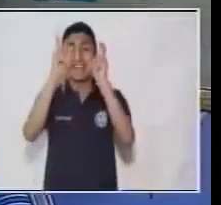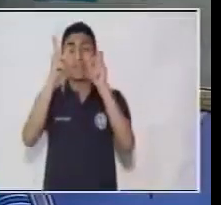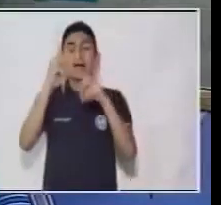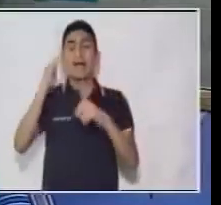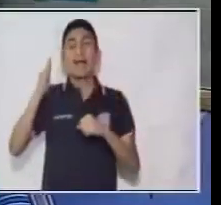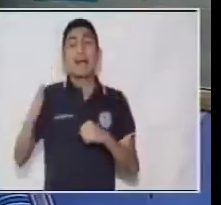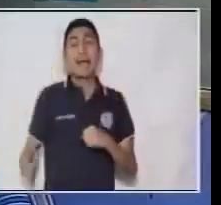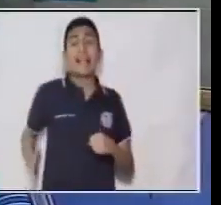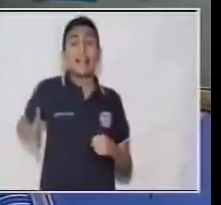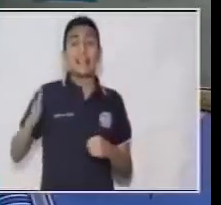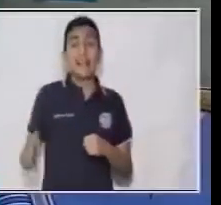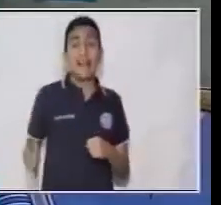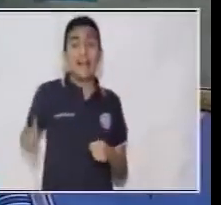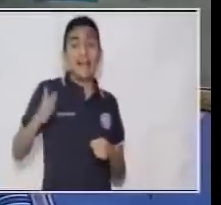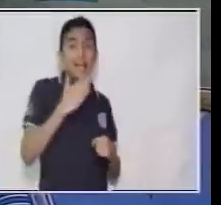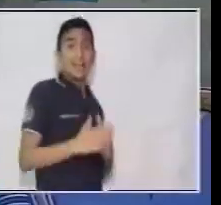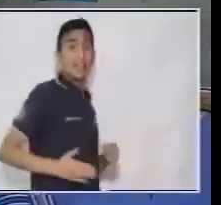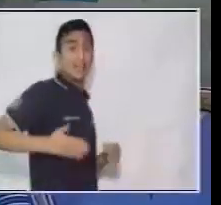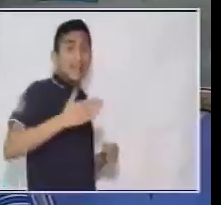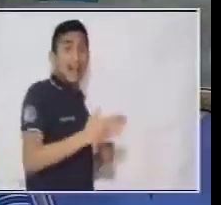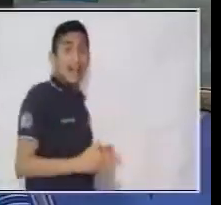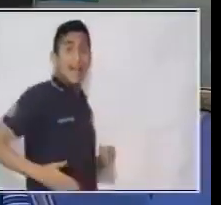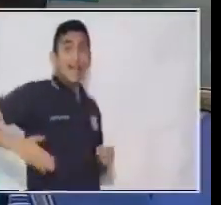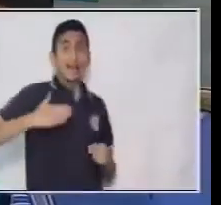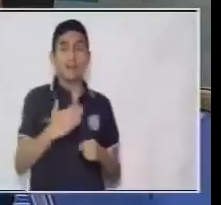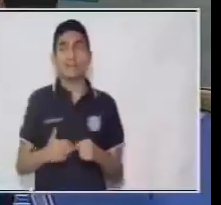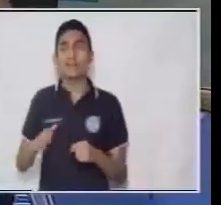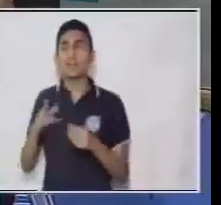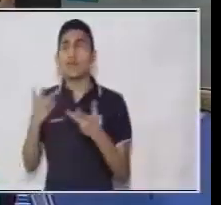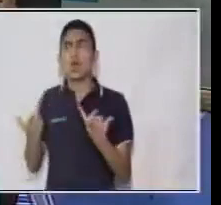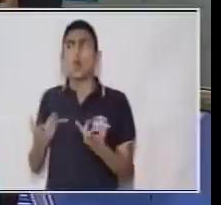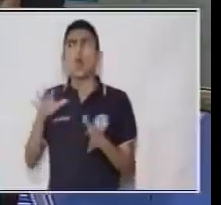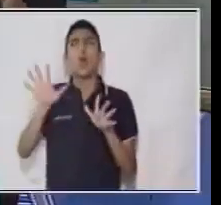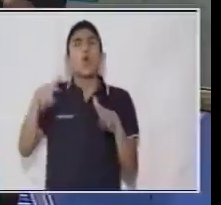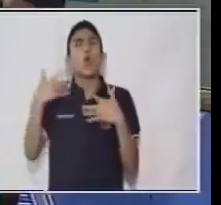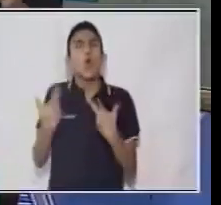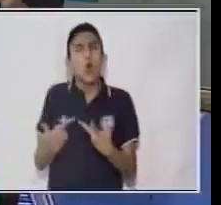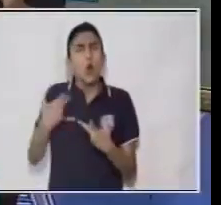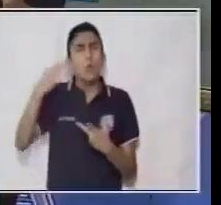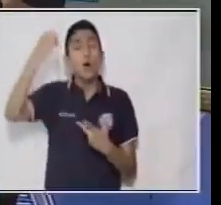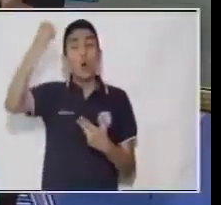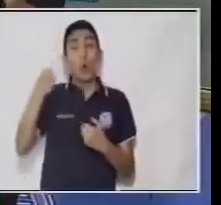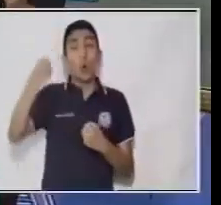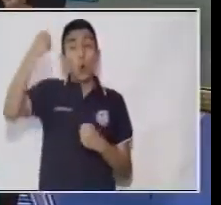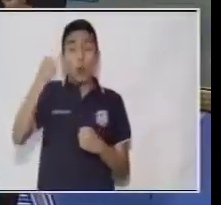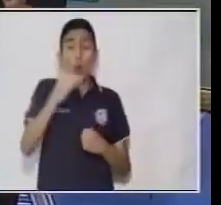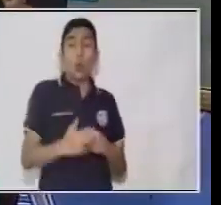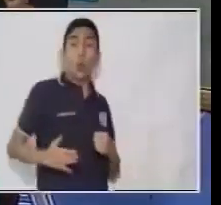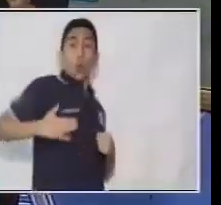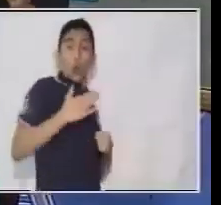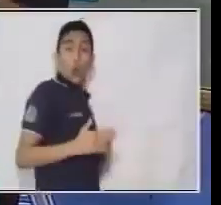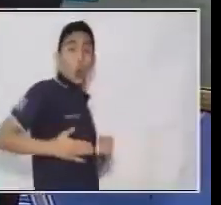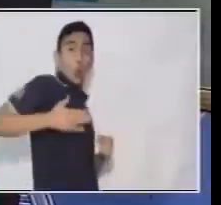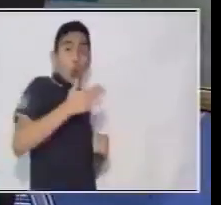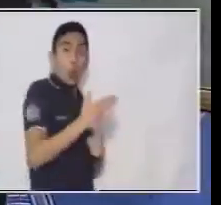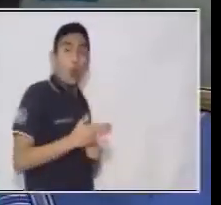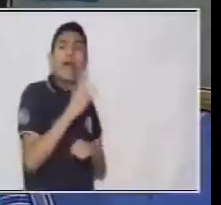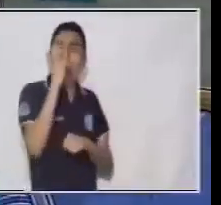el tren. ¿Cómo es el tren? A ver, cuando llega a la